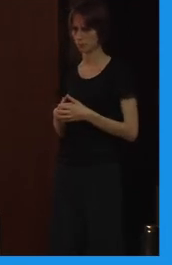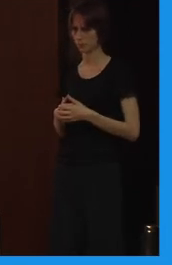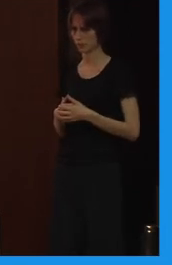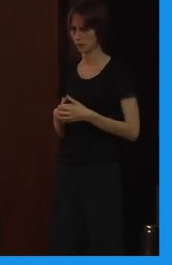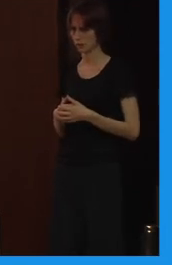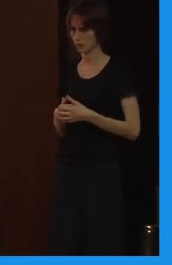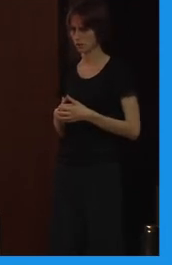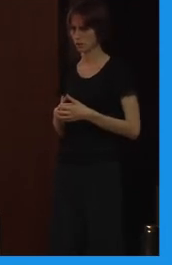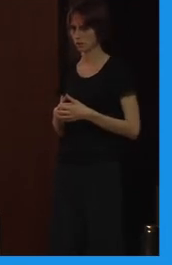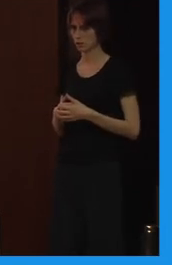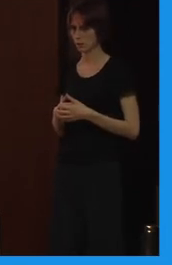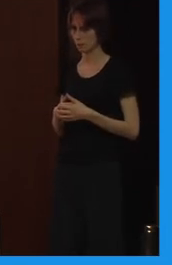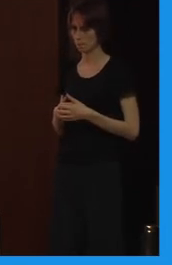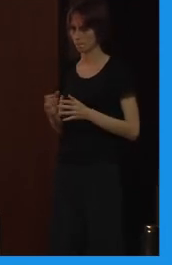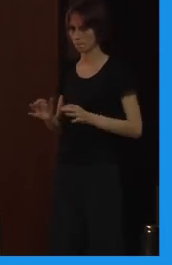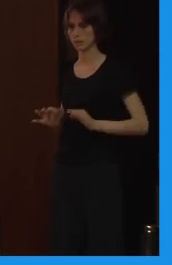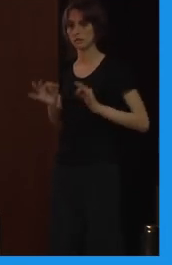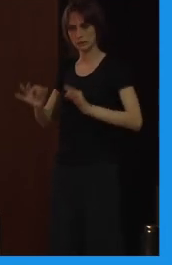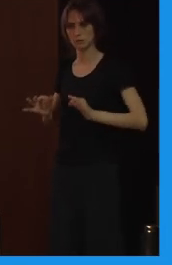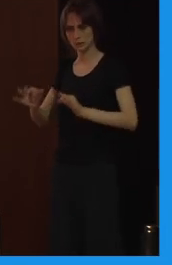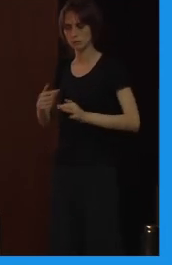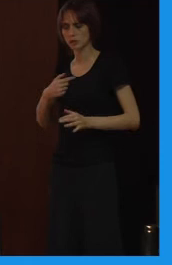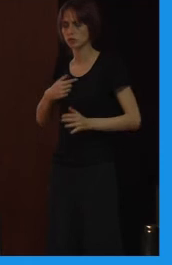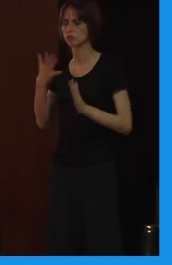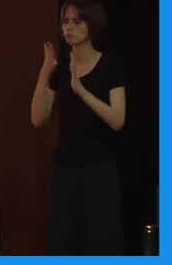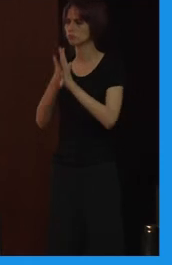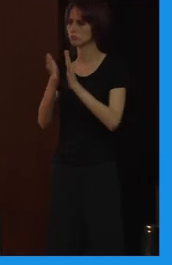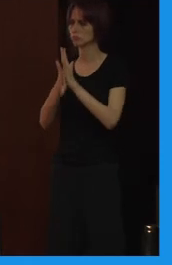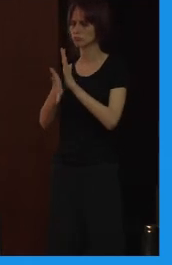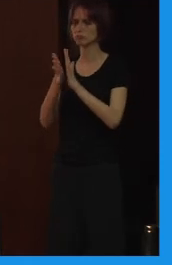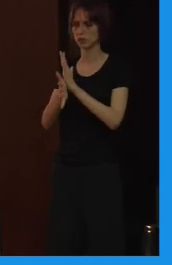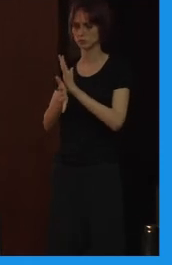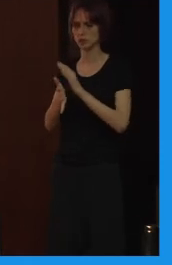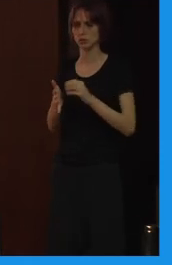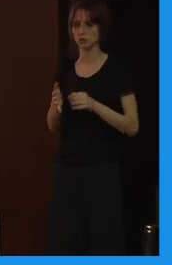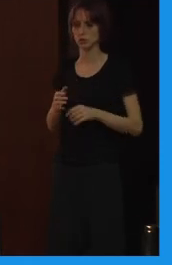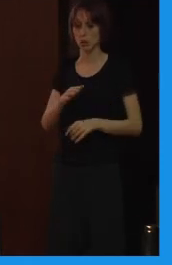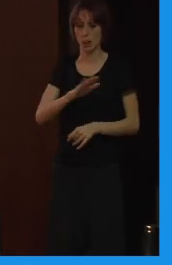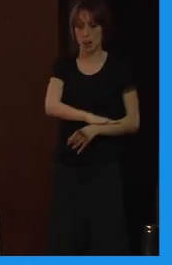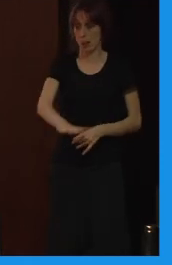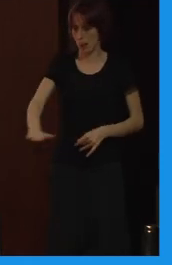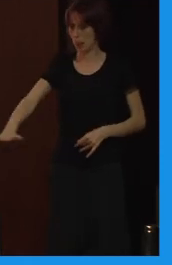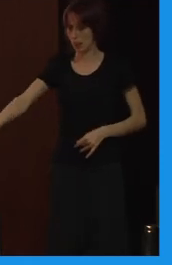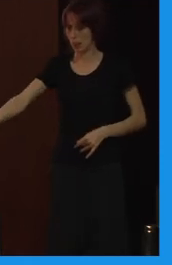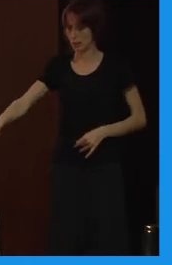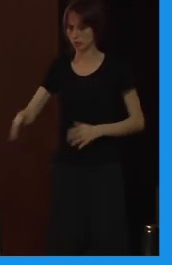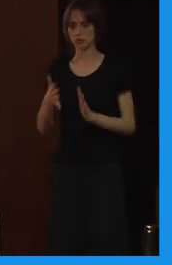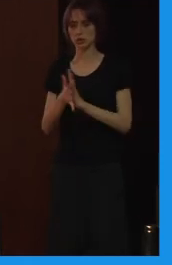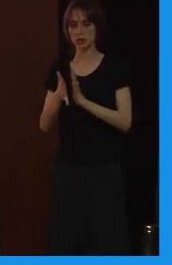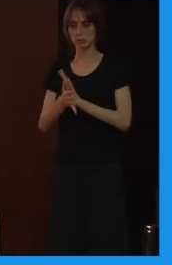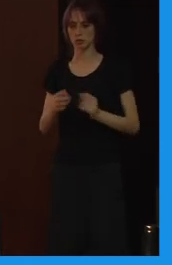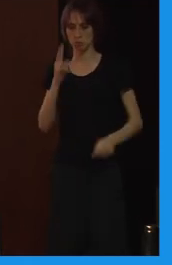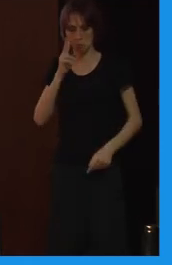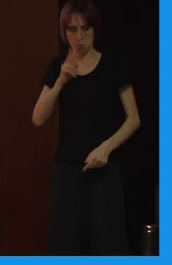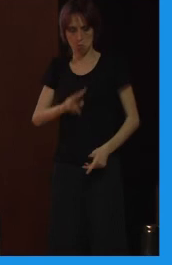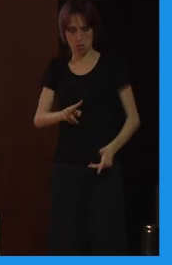cuando doy una charla de obesidad a niños en colegios, me vienen los niños delgados y los